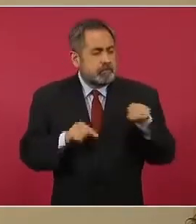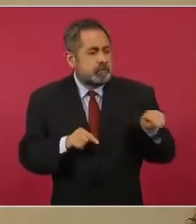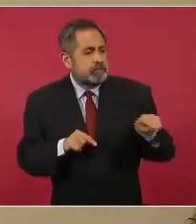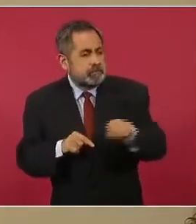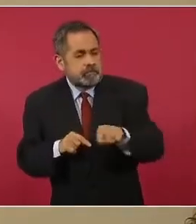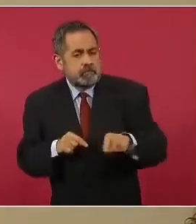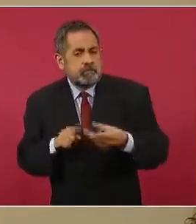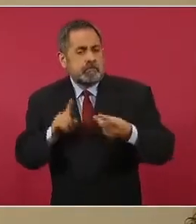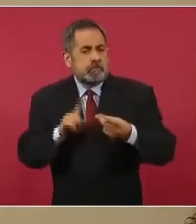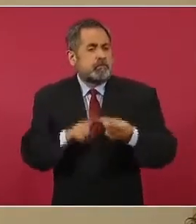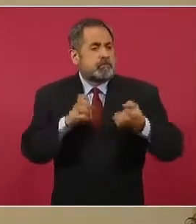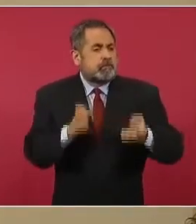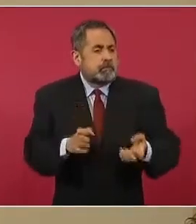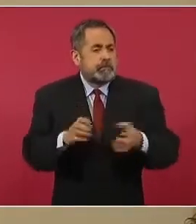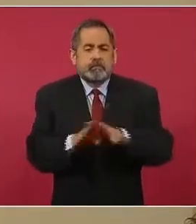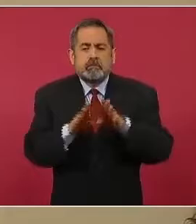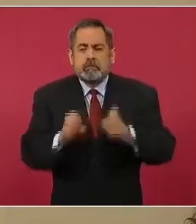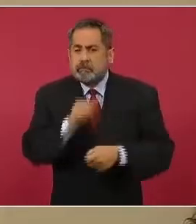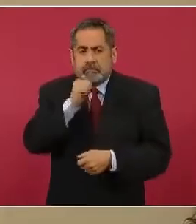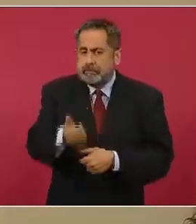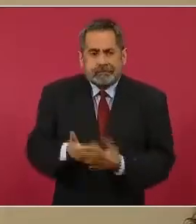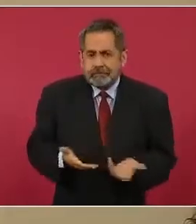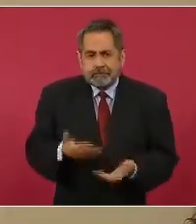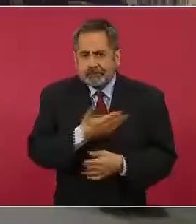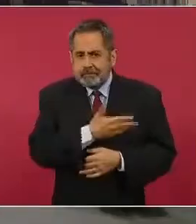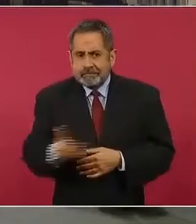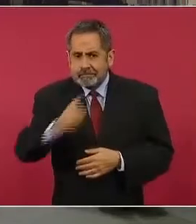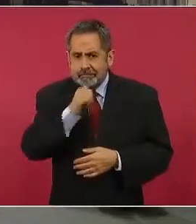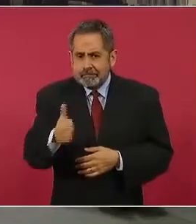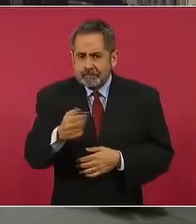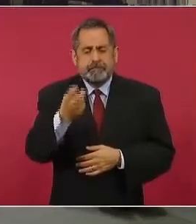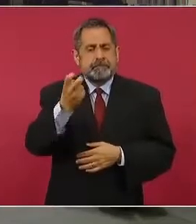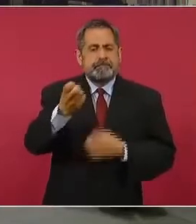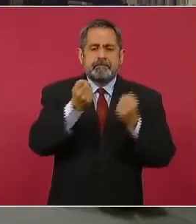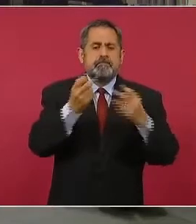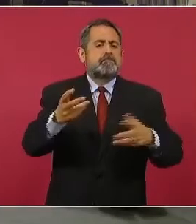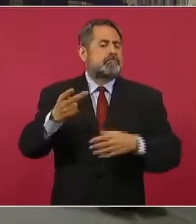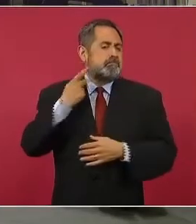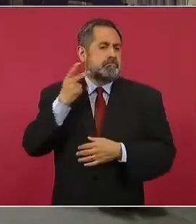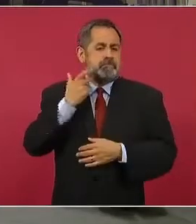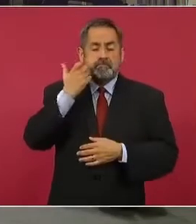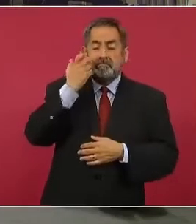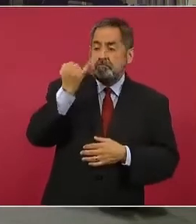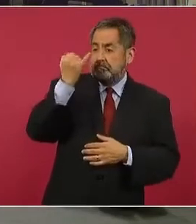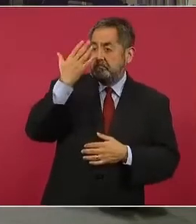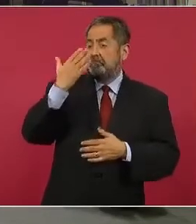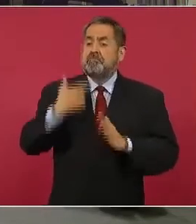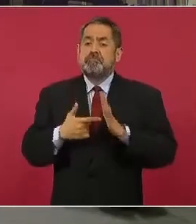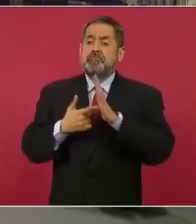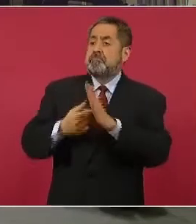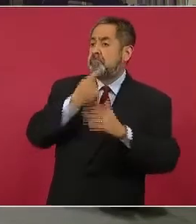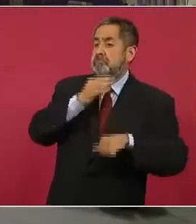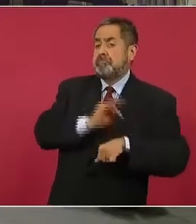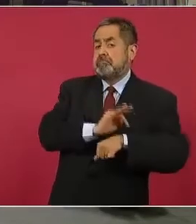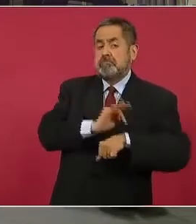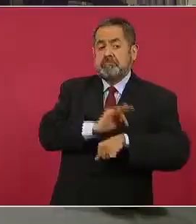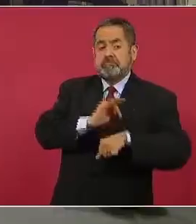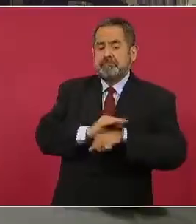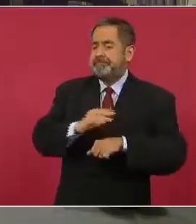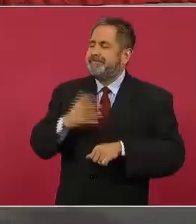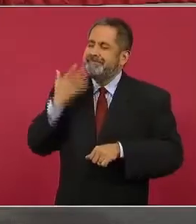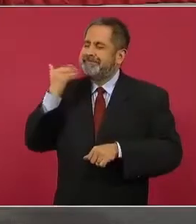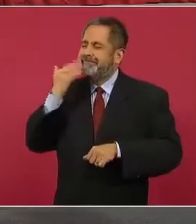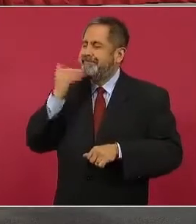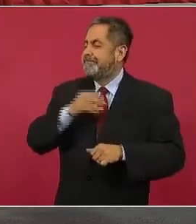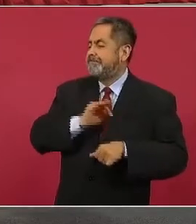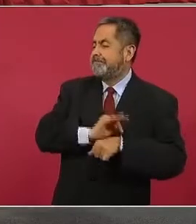este escándalo que ocurrió entre 2014 y 2016. Presidente, ¿será posible que pudiéramos tener una exposición del DIF nacional